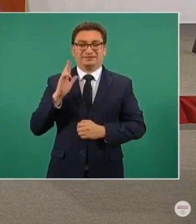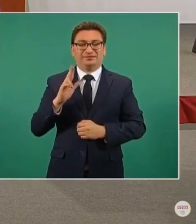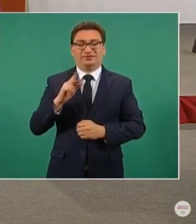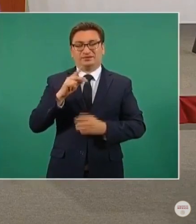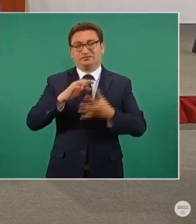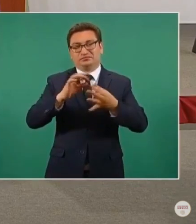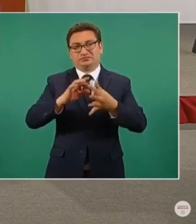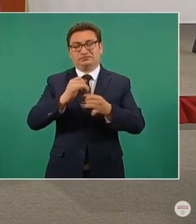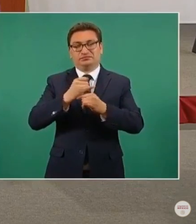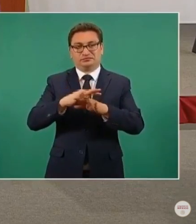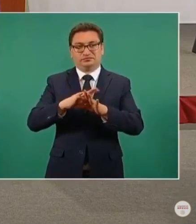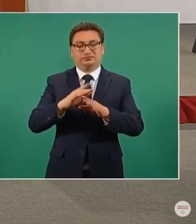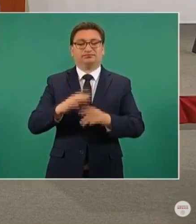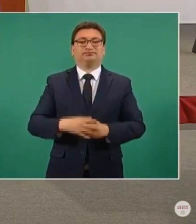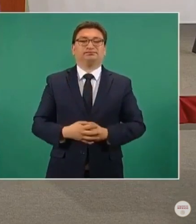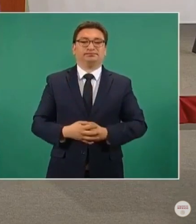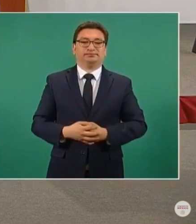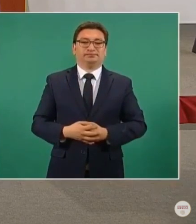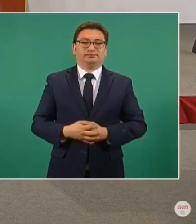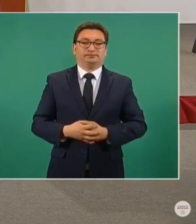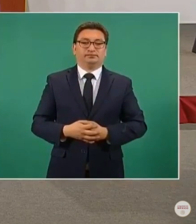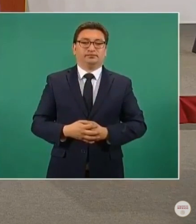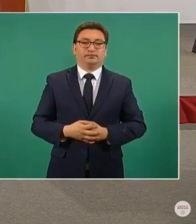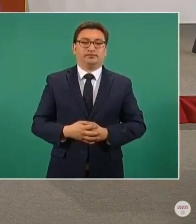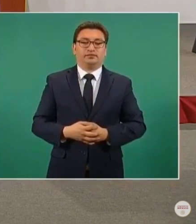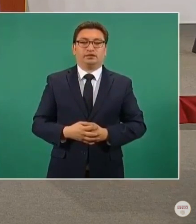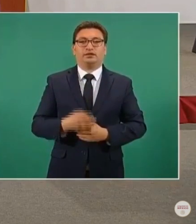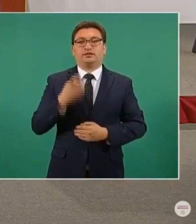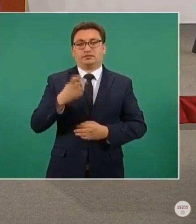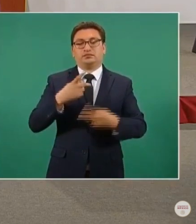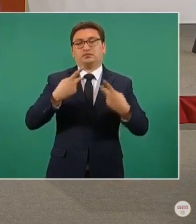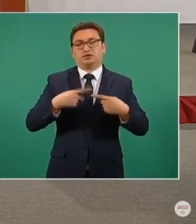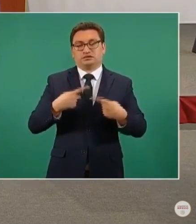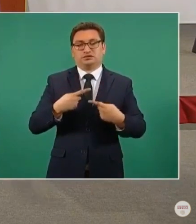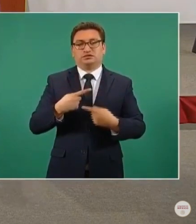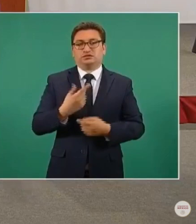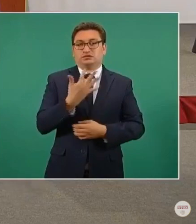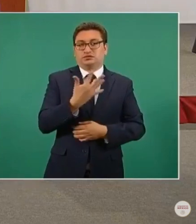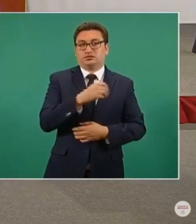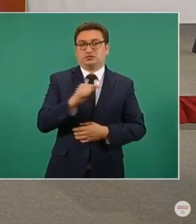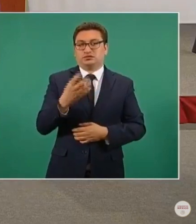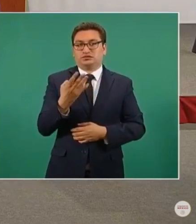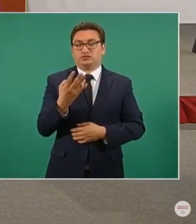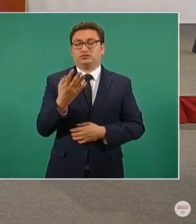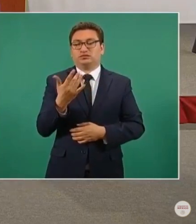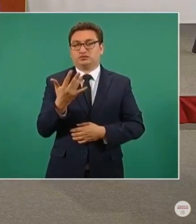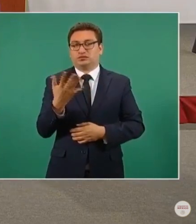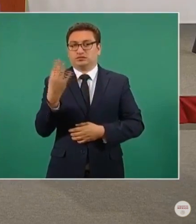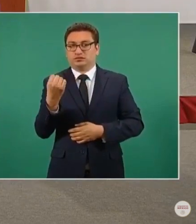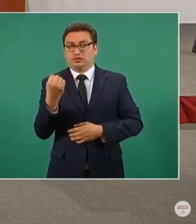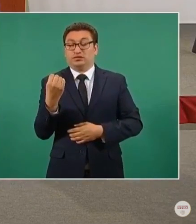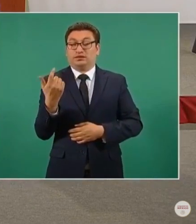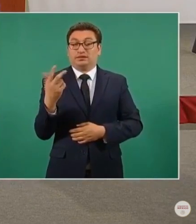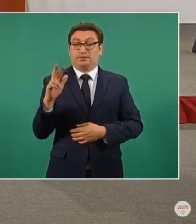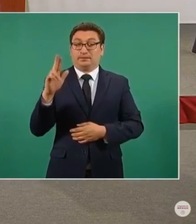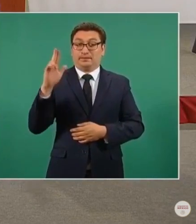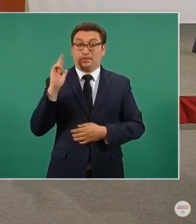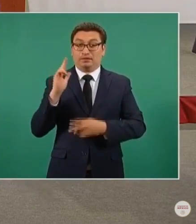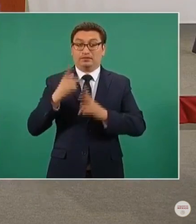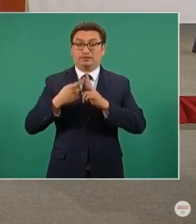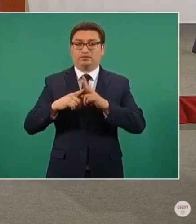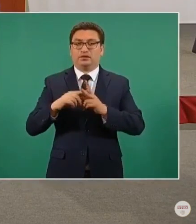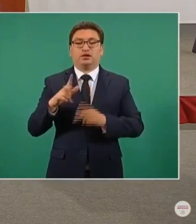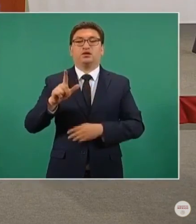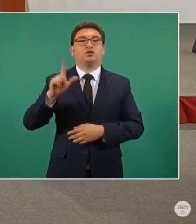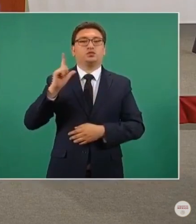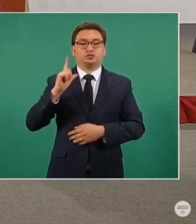presentamos esa cifra. Y finalmente, las personas de 50 a 59, iniciamos este pasado martes, lunes